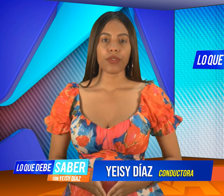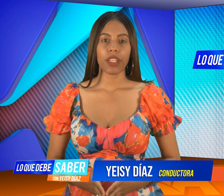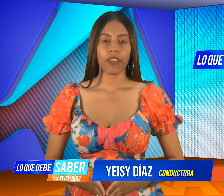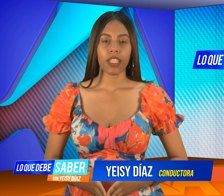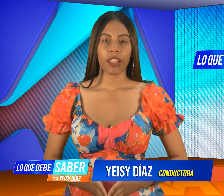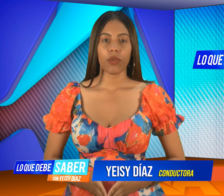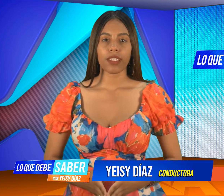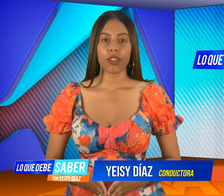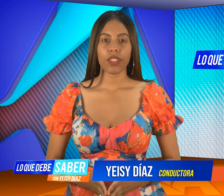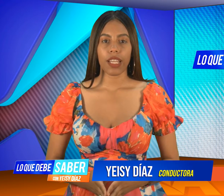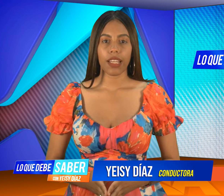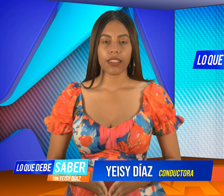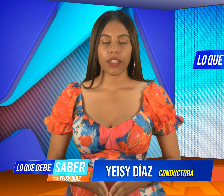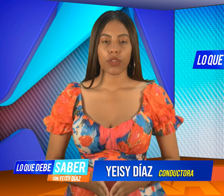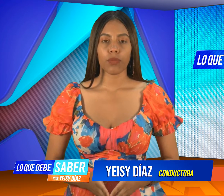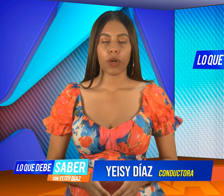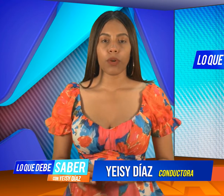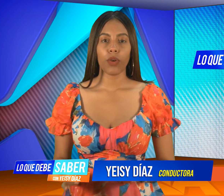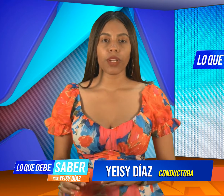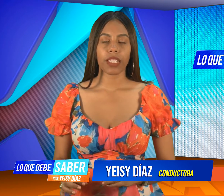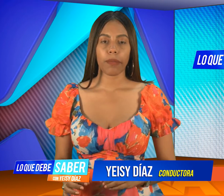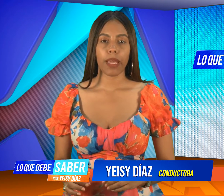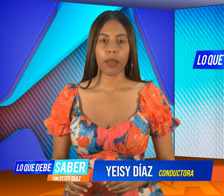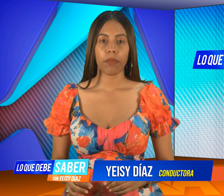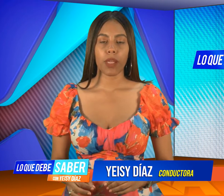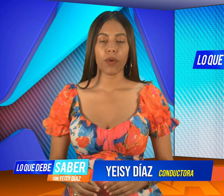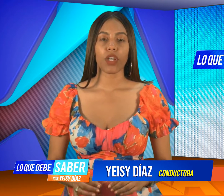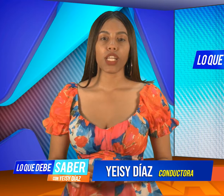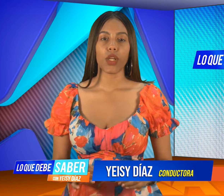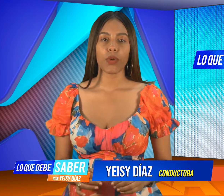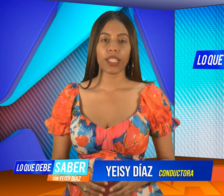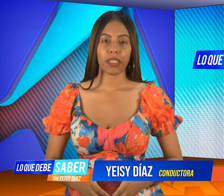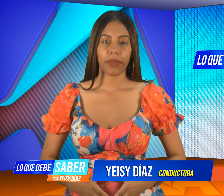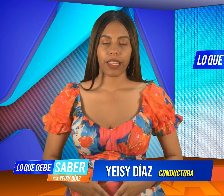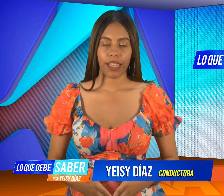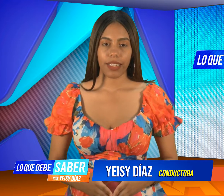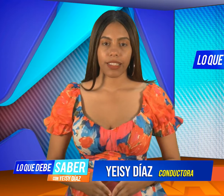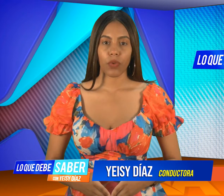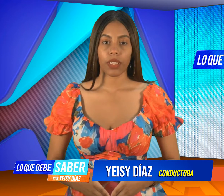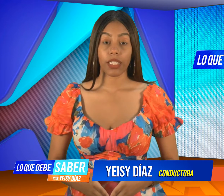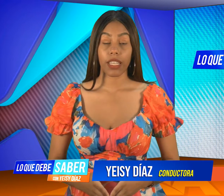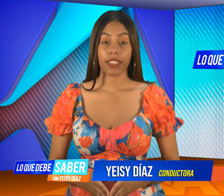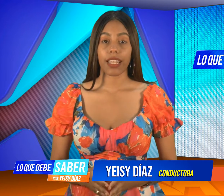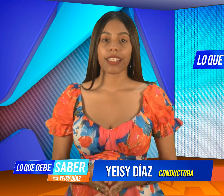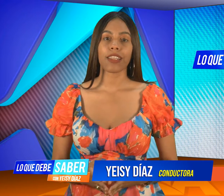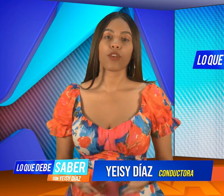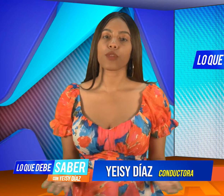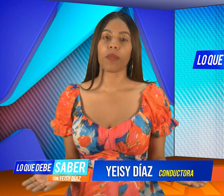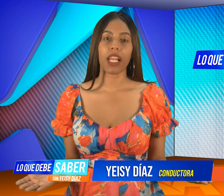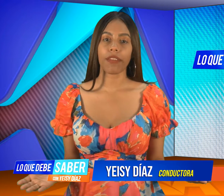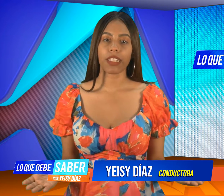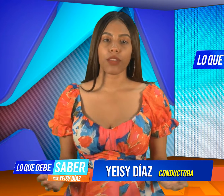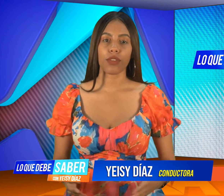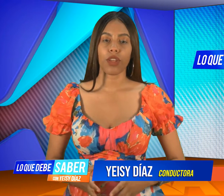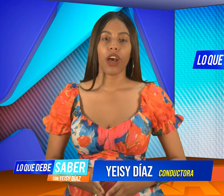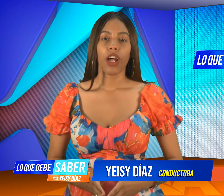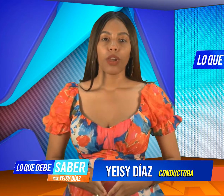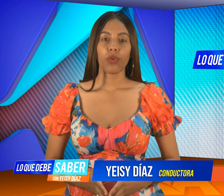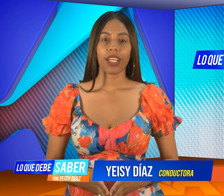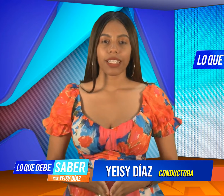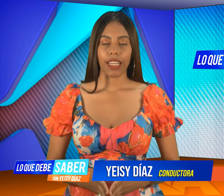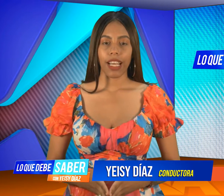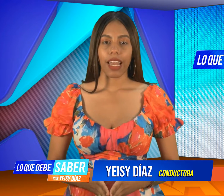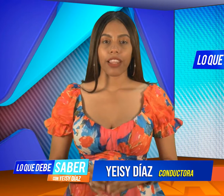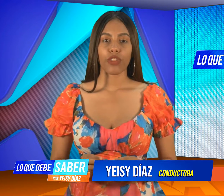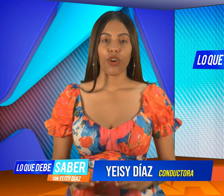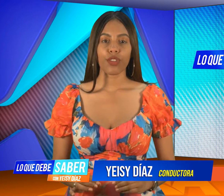que se puede suscribir a nuestros canales de YouTube como Luna TV en vivo y Luna TV Canal 53. Y en este 2022,